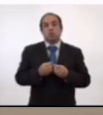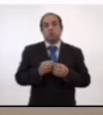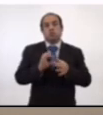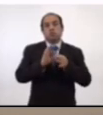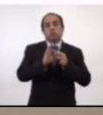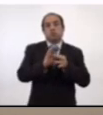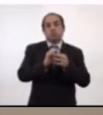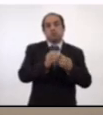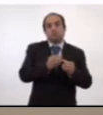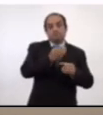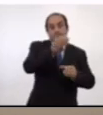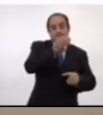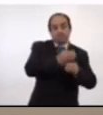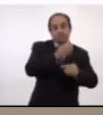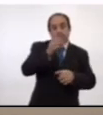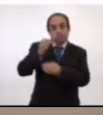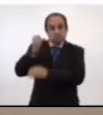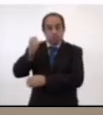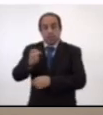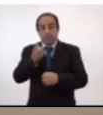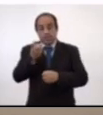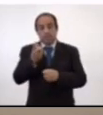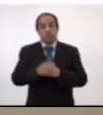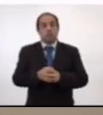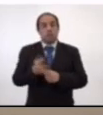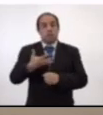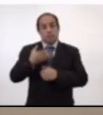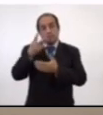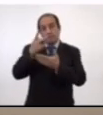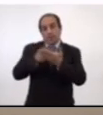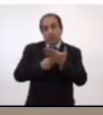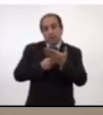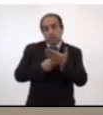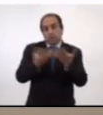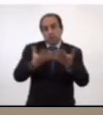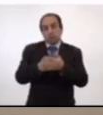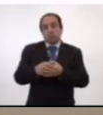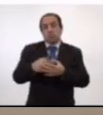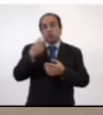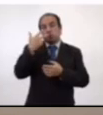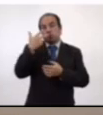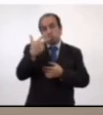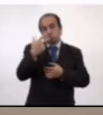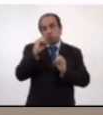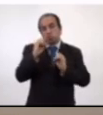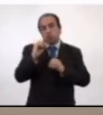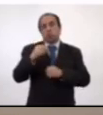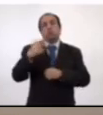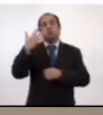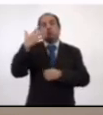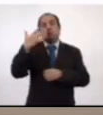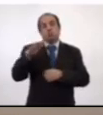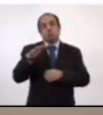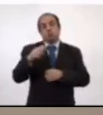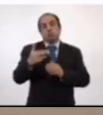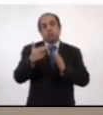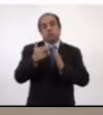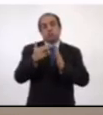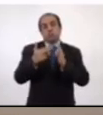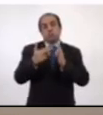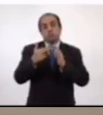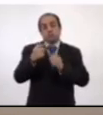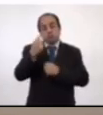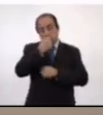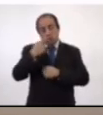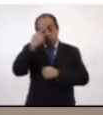Esta maniobra está programada para hacerse en las próximas 8 o 10 horas y bueno, estaremos